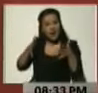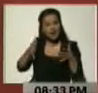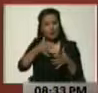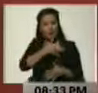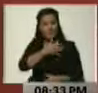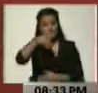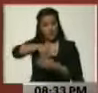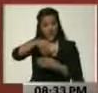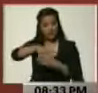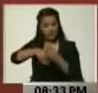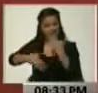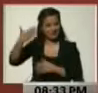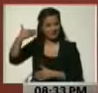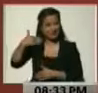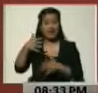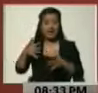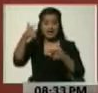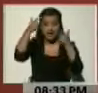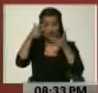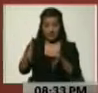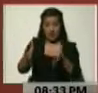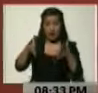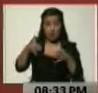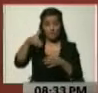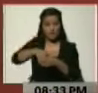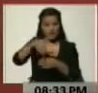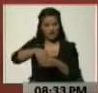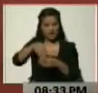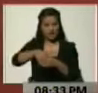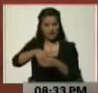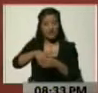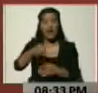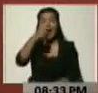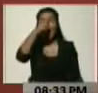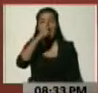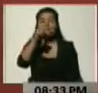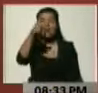El día que el comandante Chávez ganó las elecciones en el año